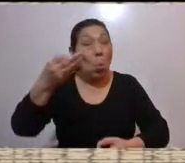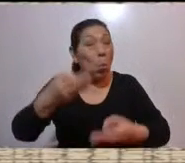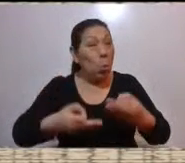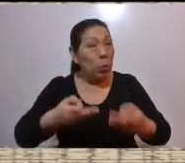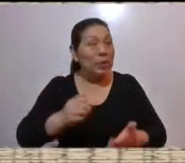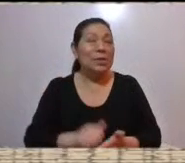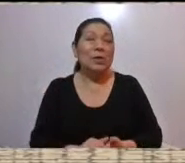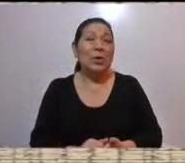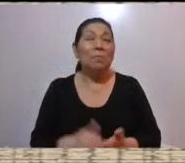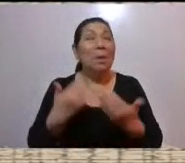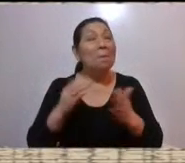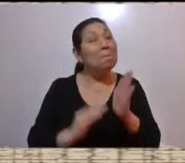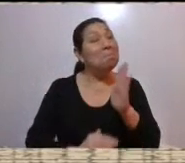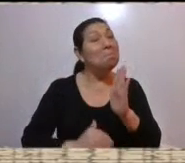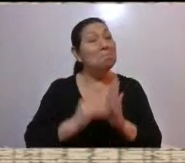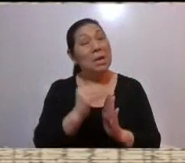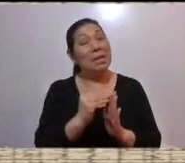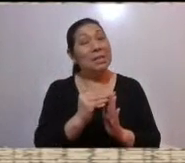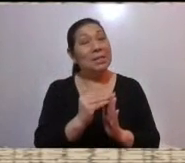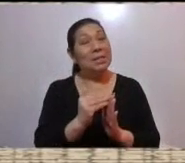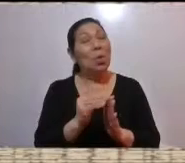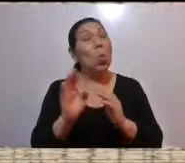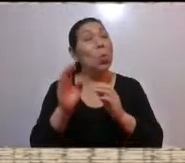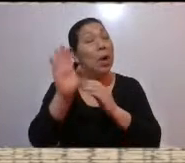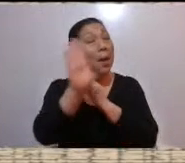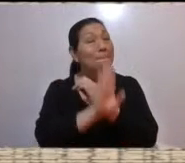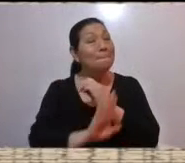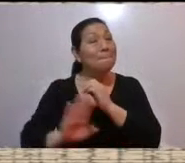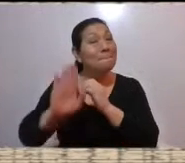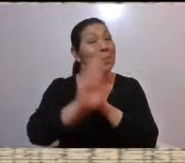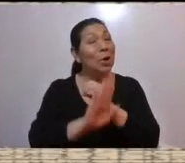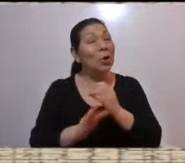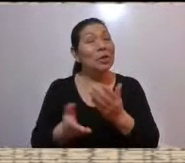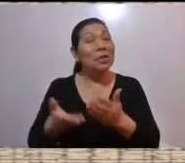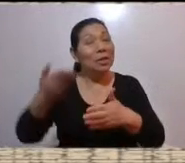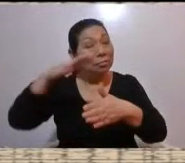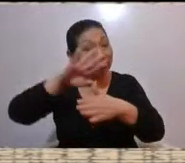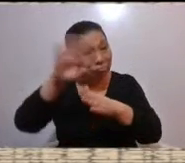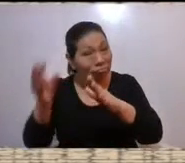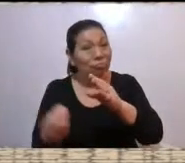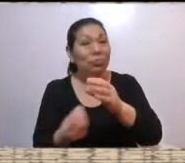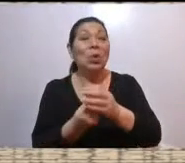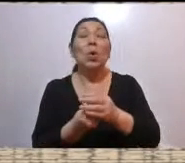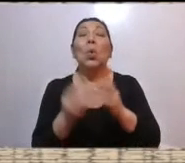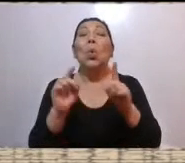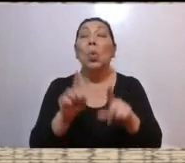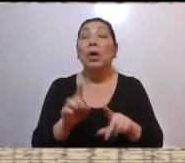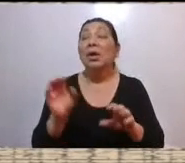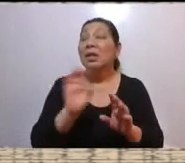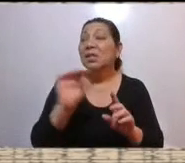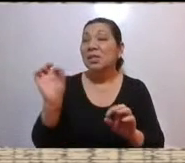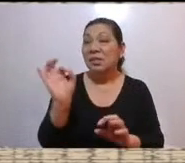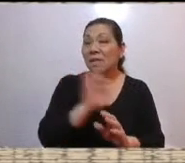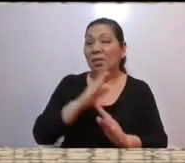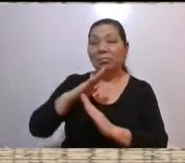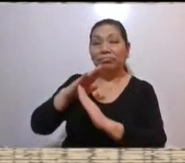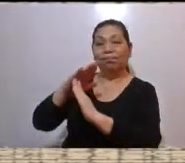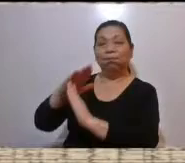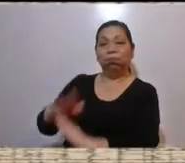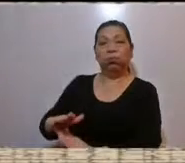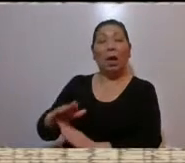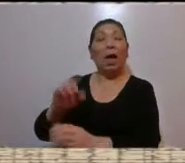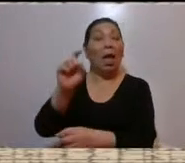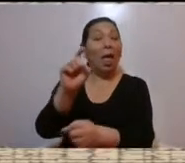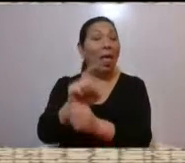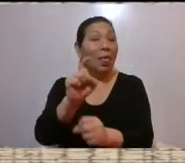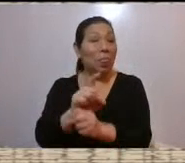través del fallo, y lo que es más destacable, creo, una protección integral, igual y sin